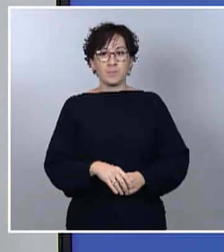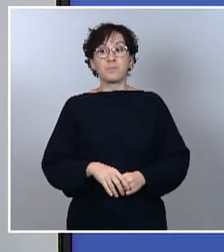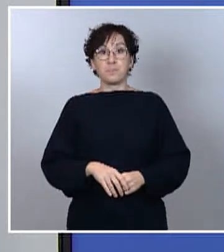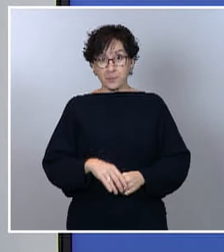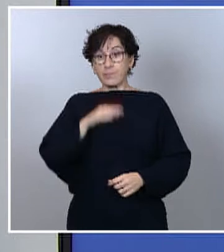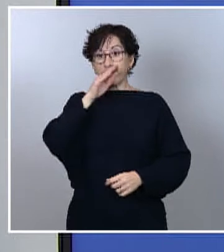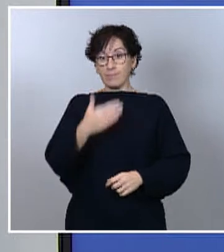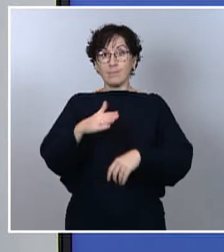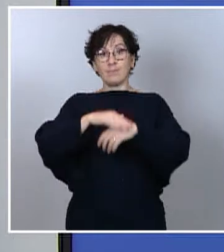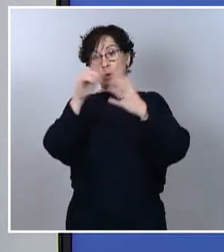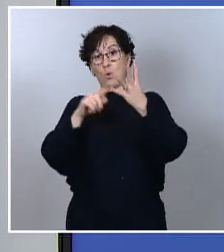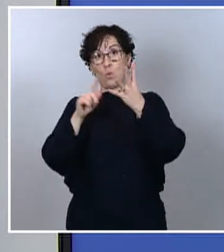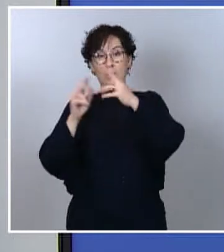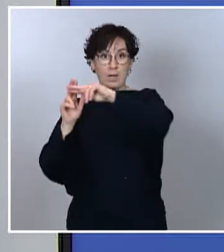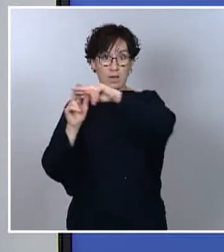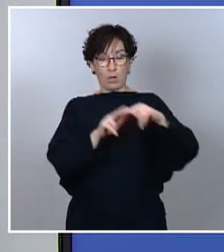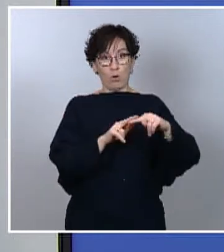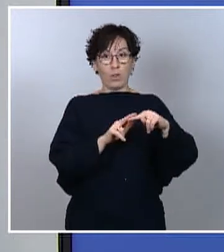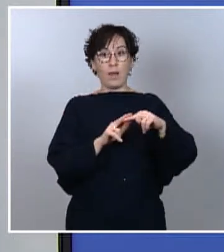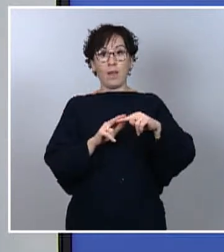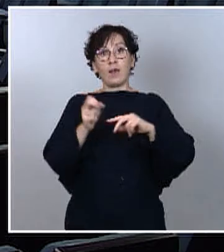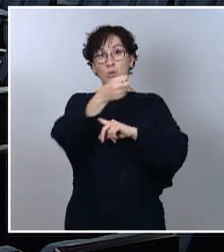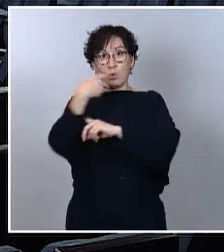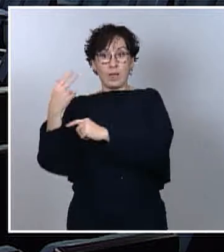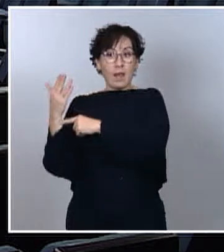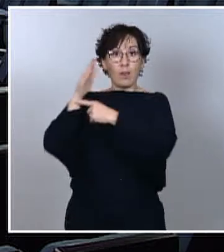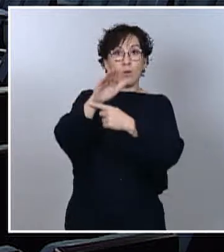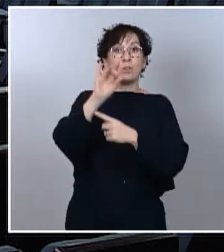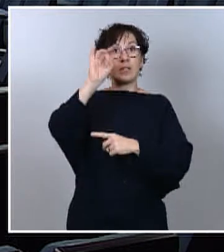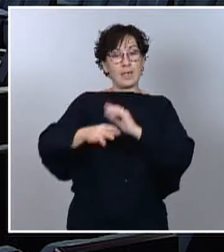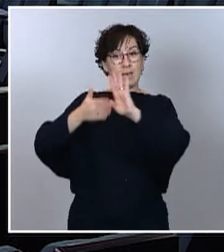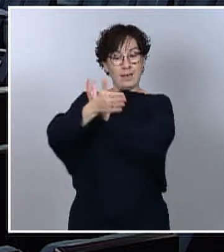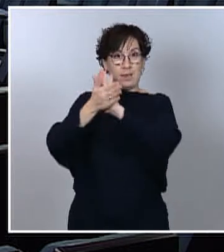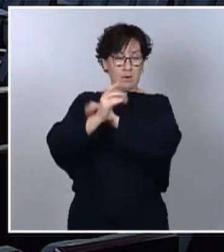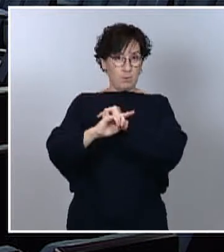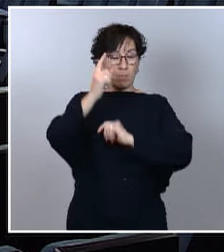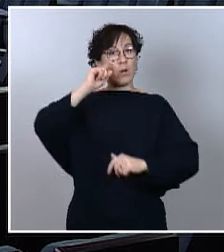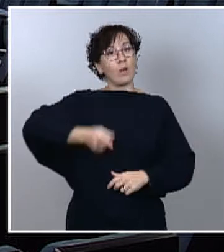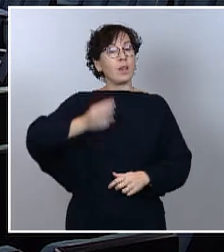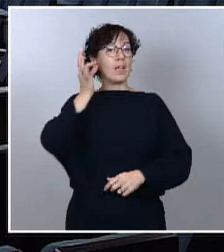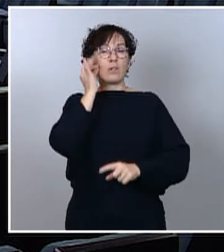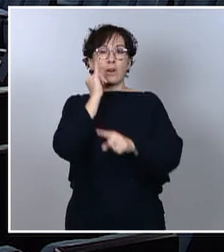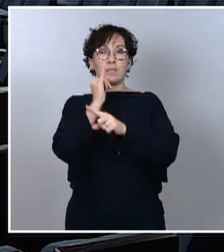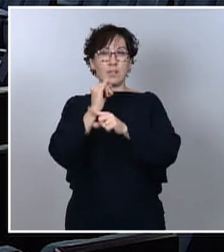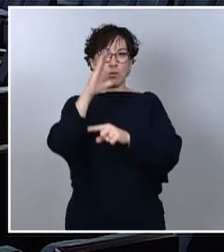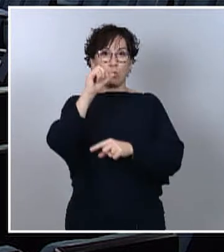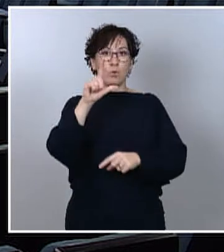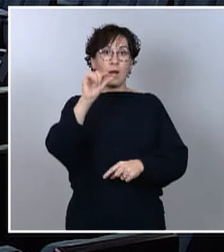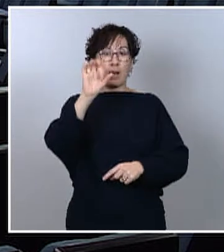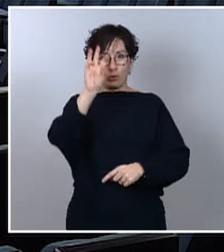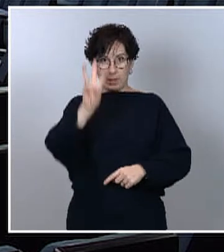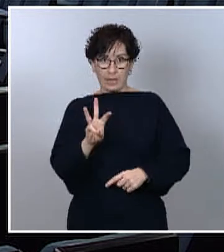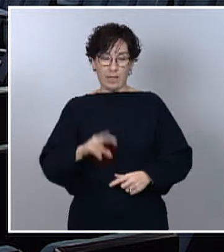del Estudio Nacional de Seroprevalencia, tiene la palabra en primer lugar la directora del Instituto de Salud Carlos III, Raquel Lloti.